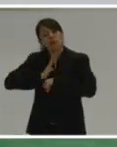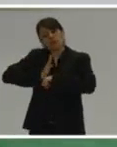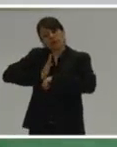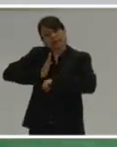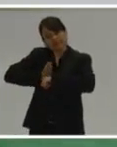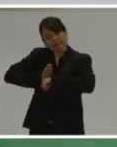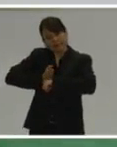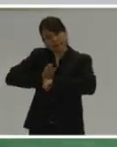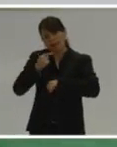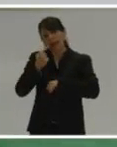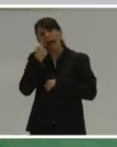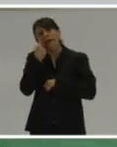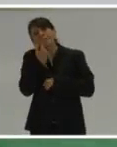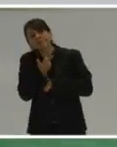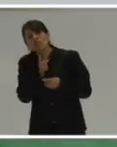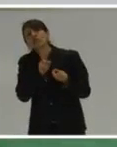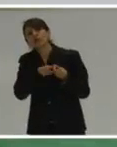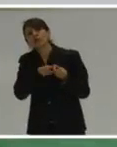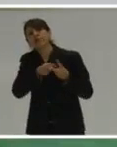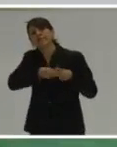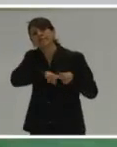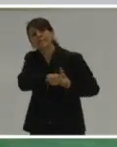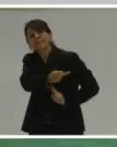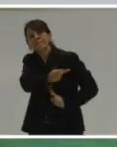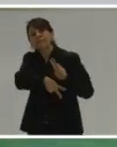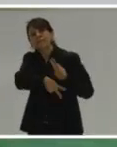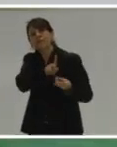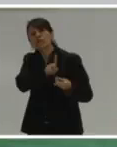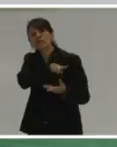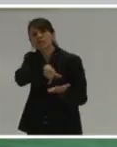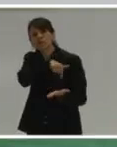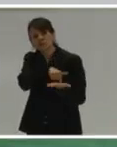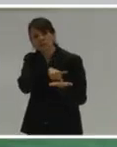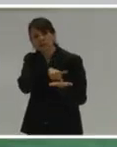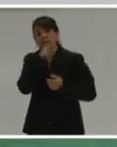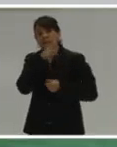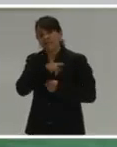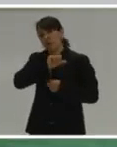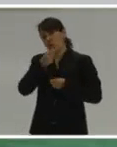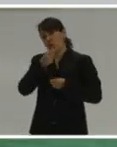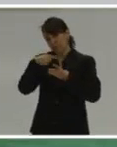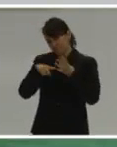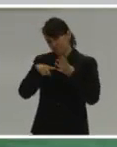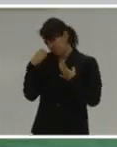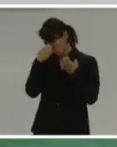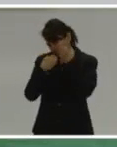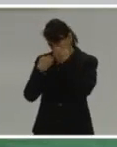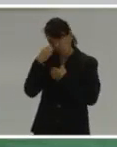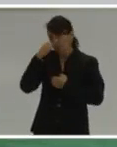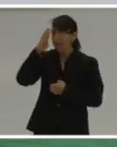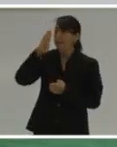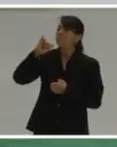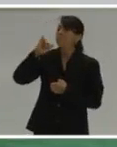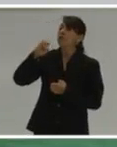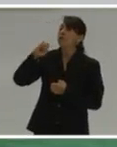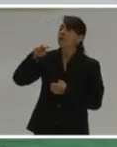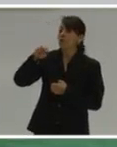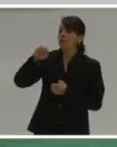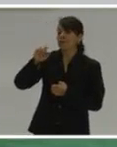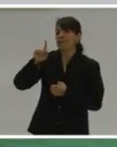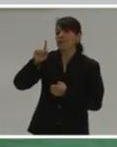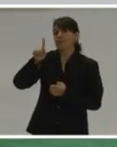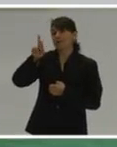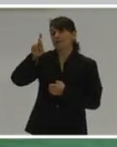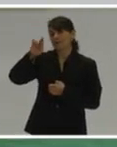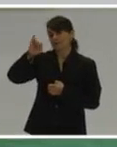autoidentificación, también en la cuestión del biométrico, ¿verdad? El registro biométrico en el momento